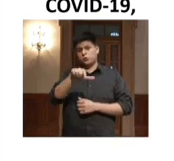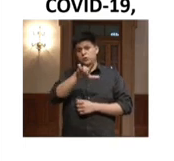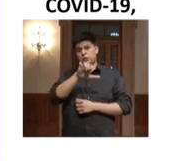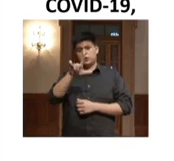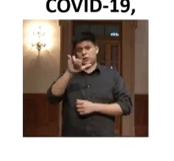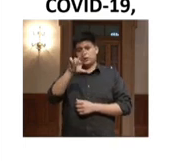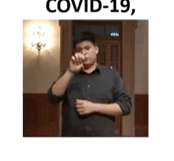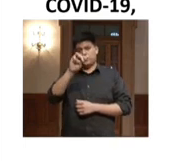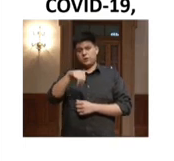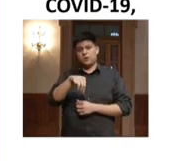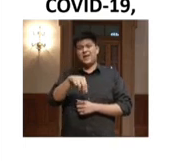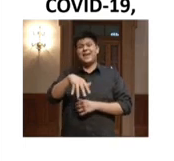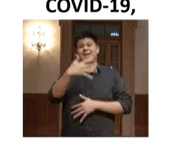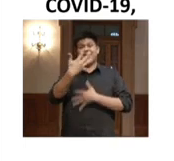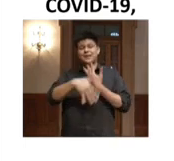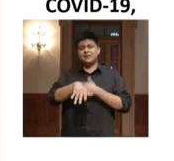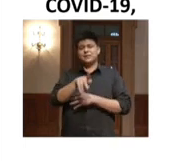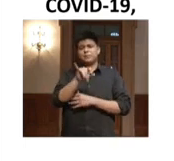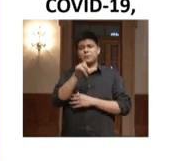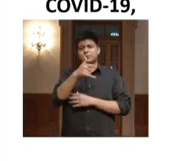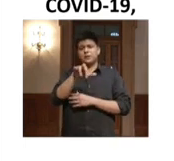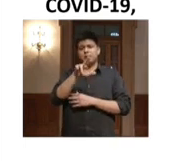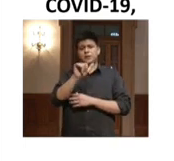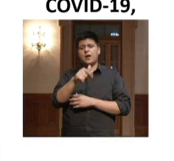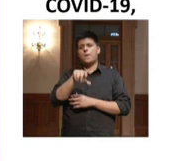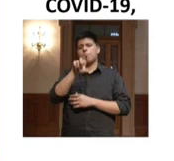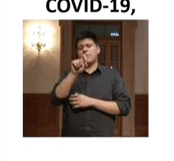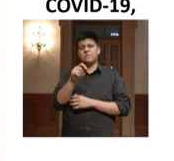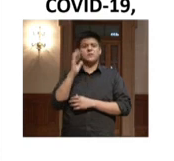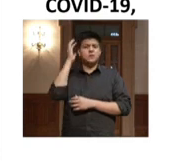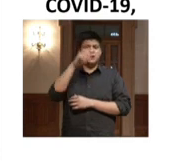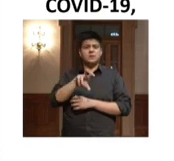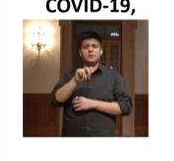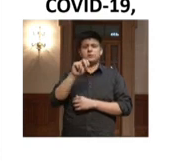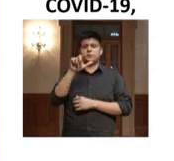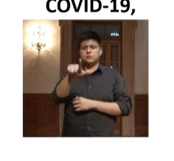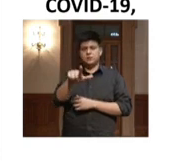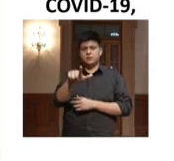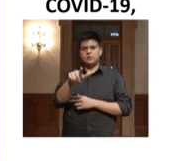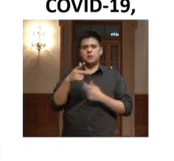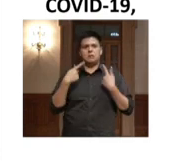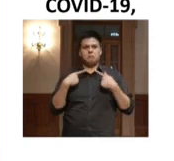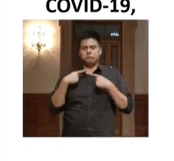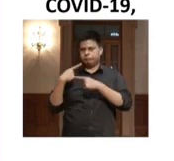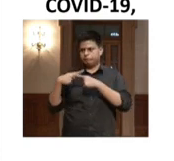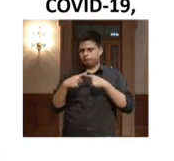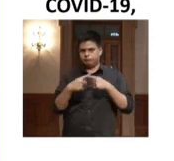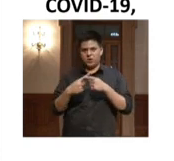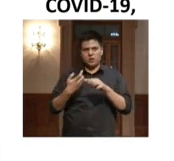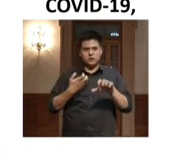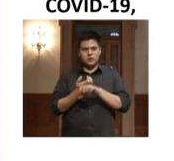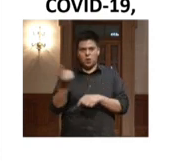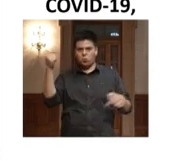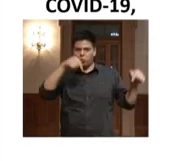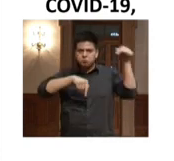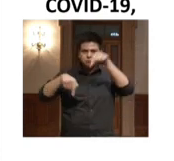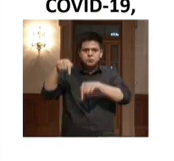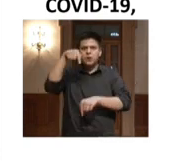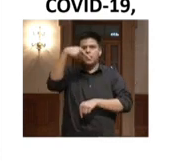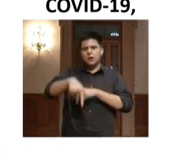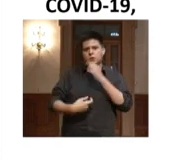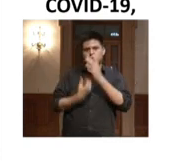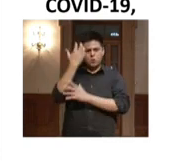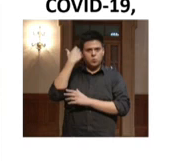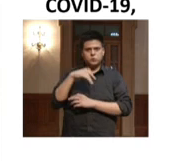con 15. Pesquería con 20. Cadereyta con 37. Pacientes de otros estados o casos de otros estados con